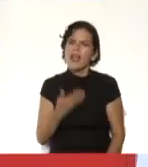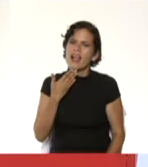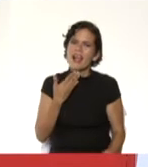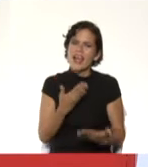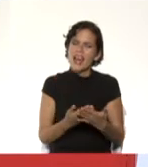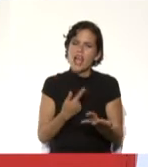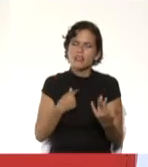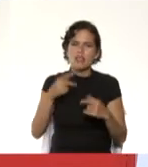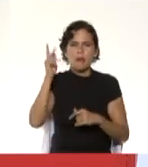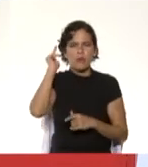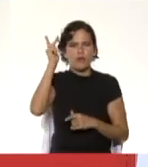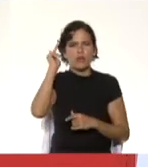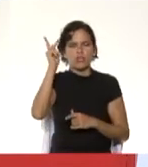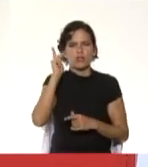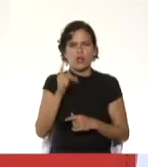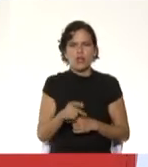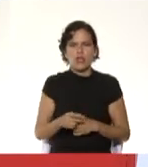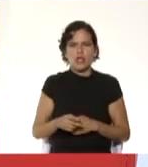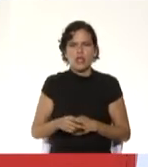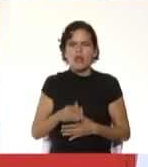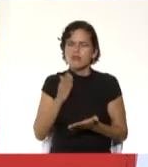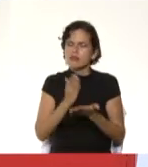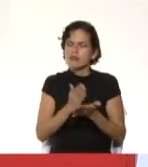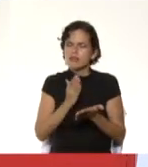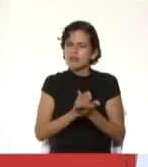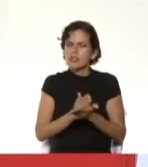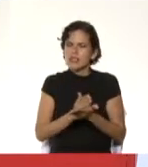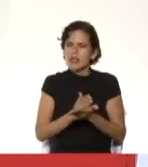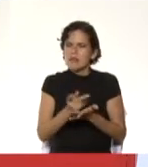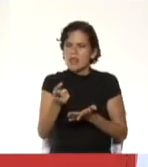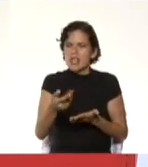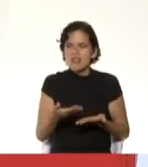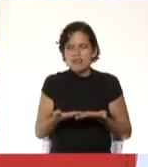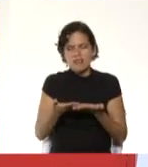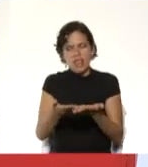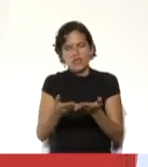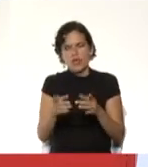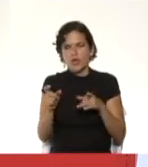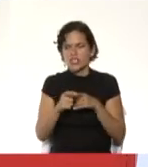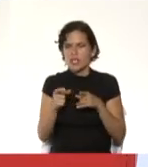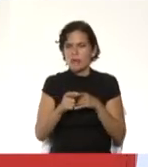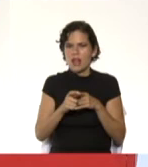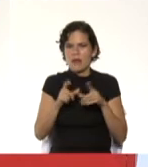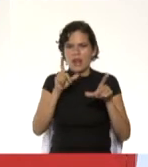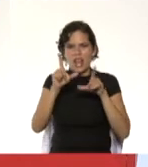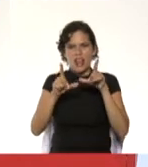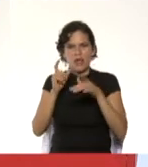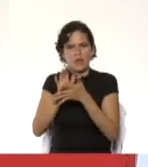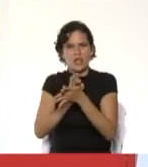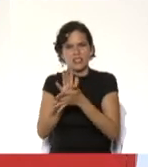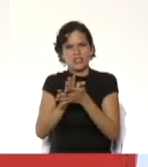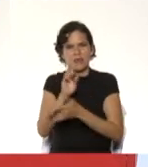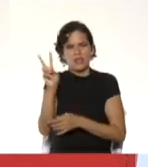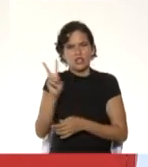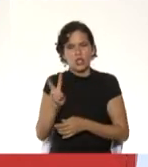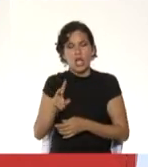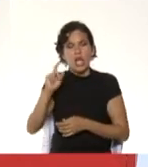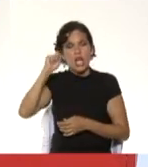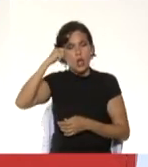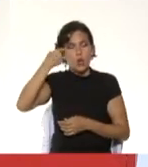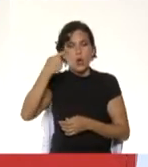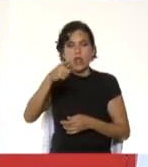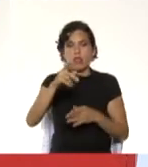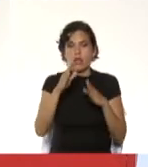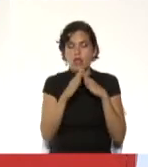Muchísimas gracias, profesora, siempre tan oportuna, brindándonos esas palabras claves en lengua de señas venezolana. Recuerden en